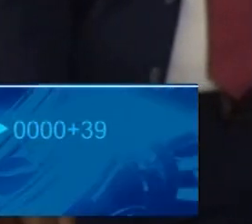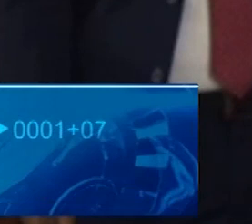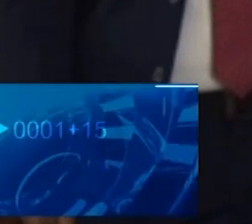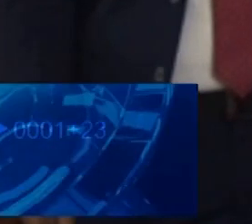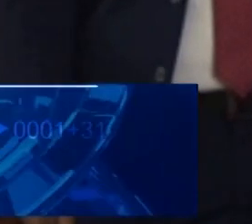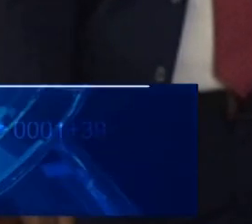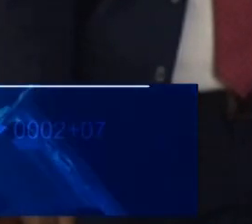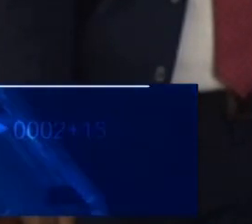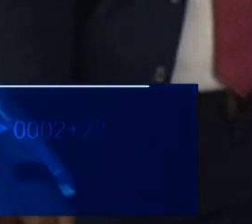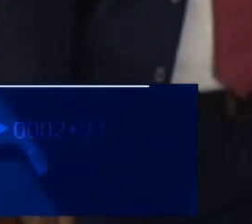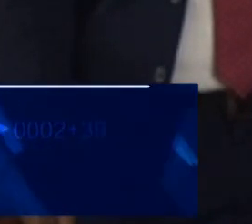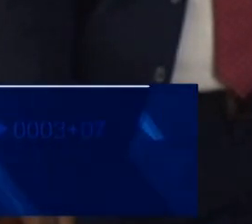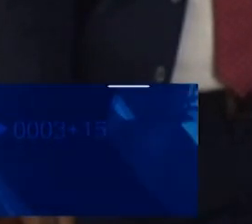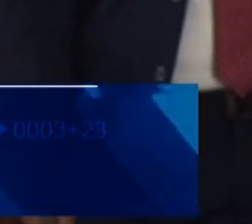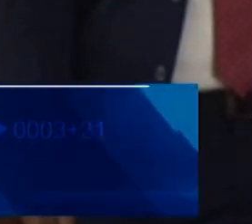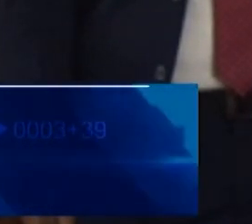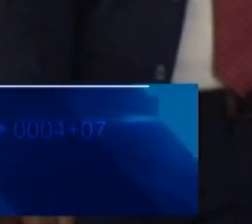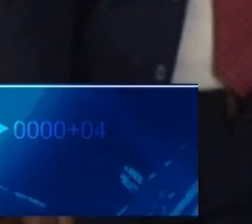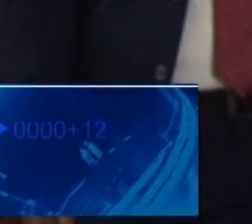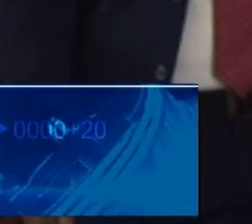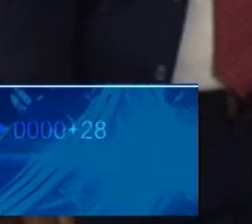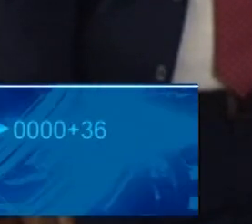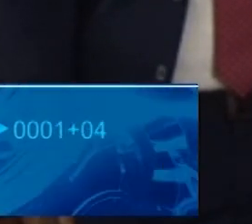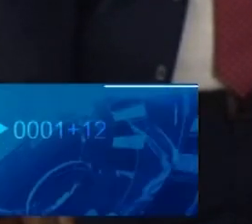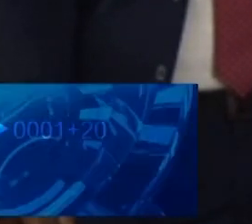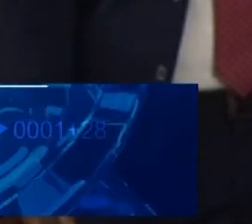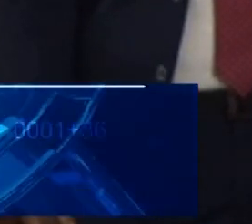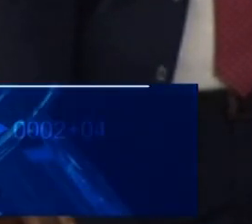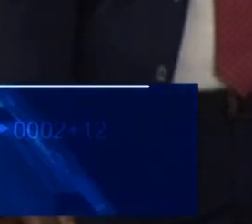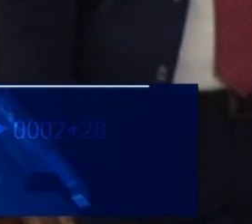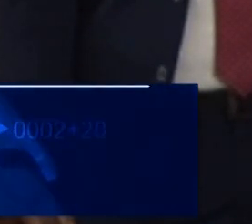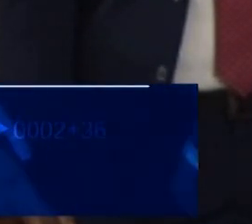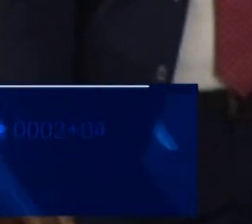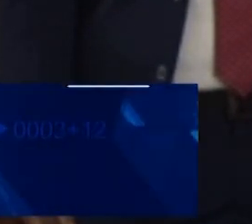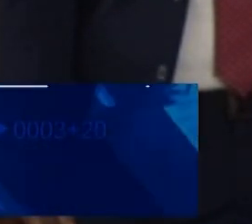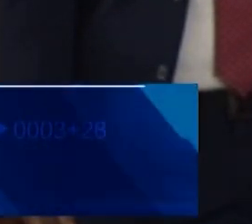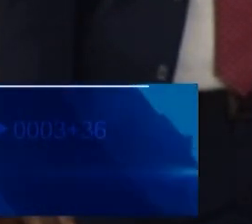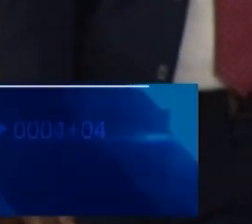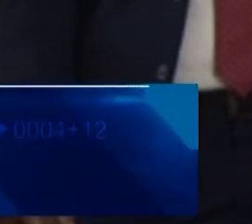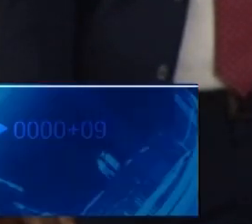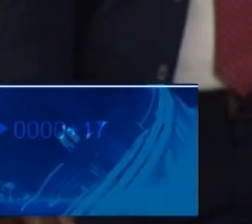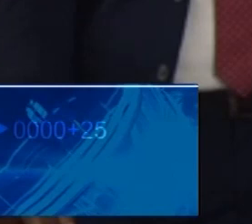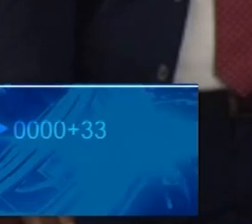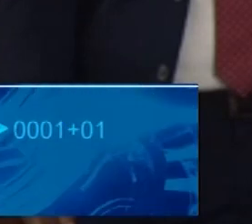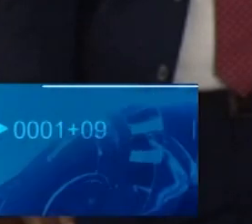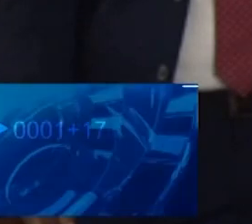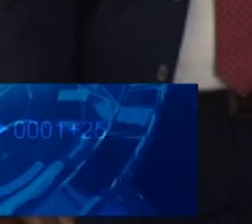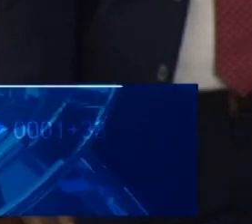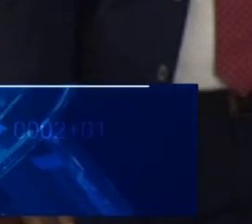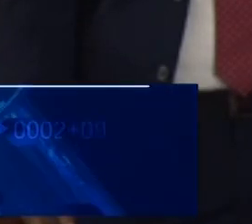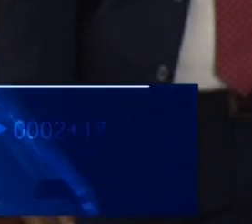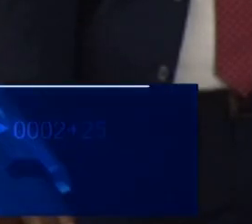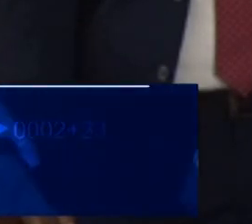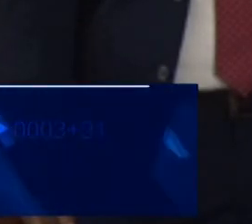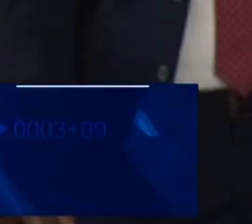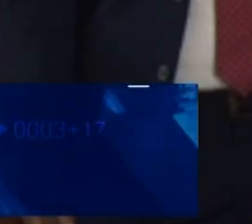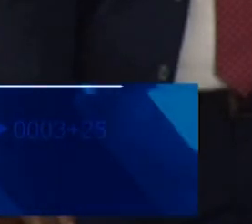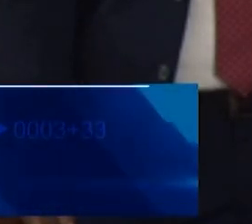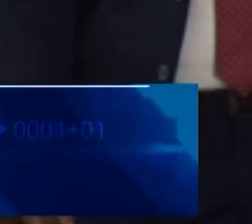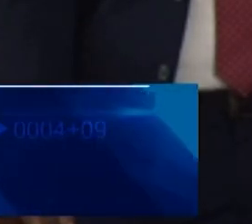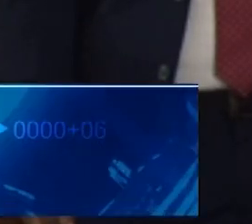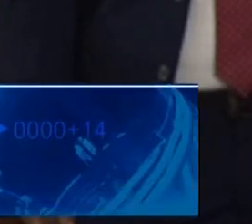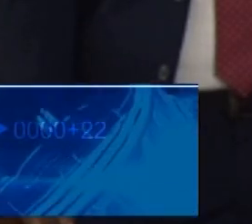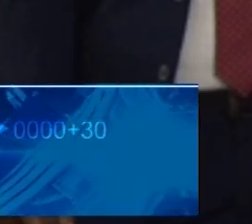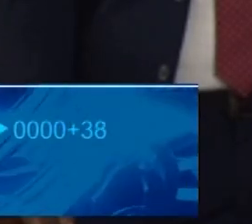deben saber siempre que pueden contar con mi gobierno y conmigo para, como presidente, para acompañarlos en